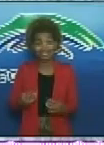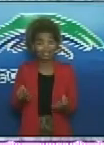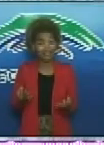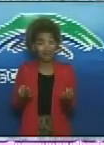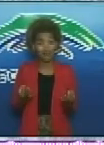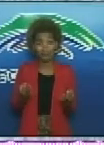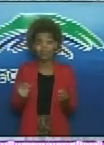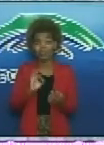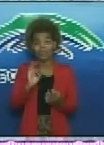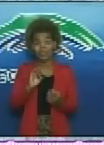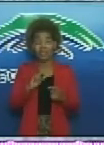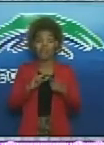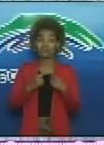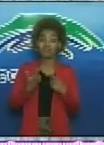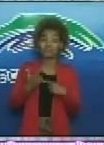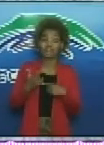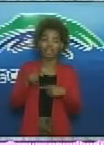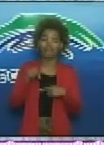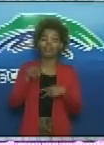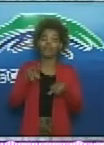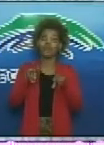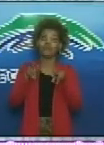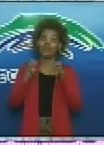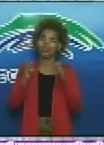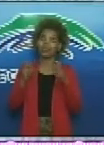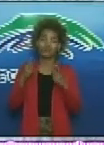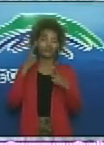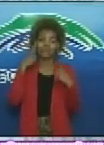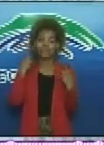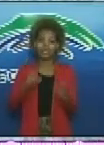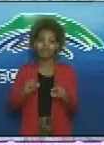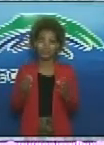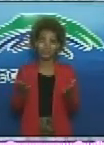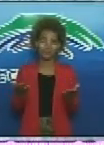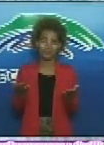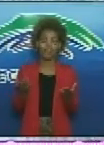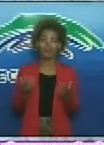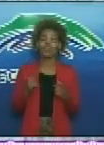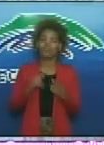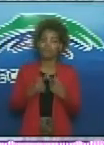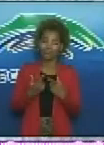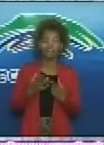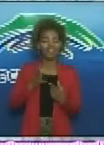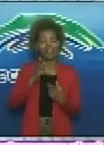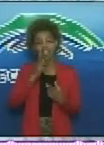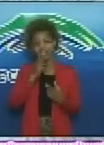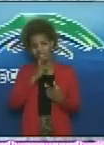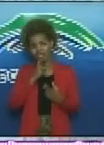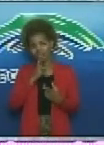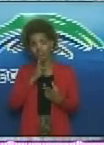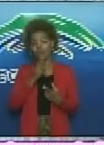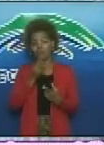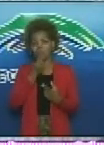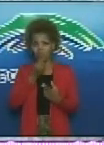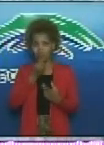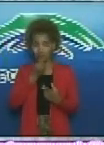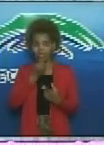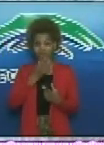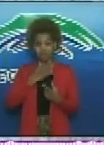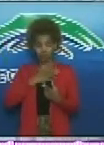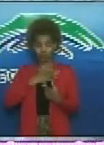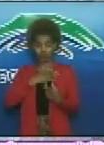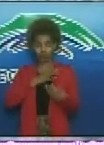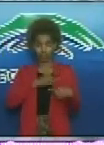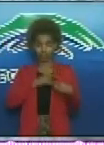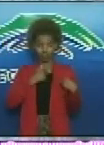la sintomatología ni toda la clínica que llevan estos casos, ¿no? Pero fue algo lindo poder llegar allí y poder demostrar